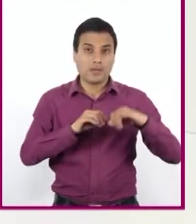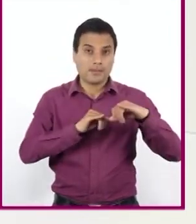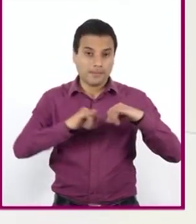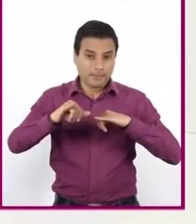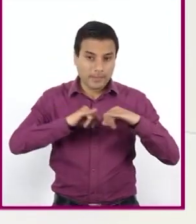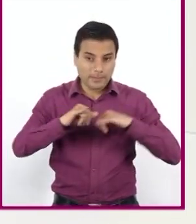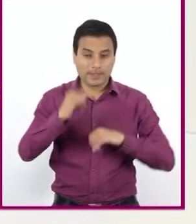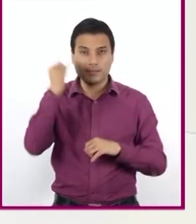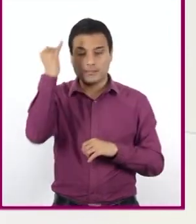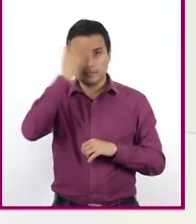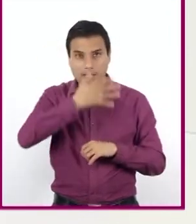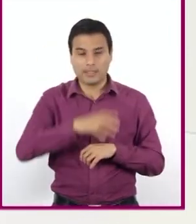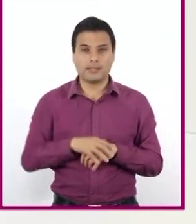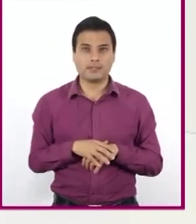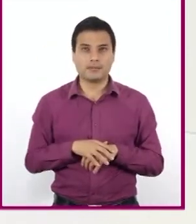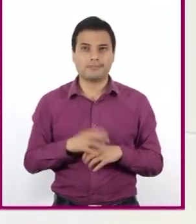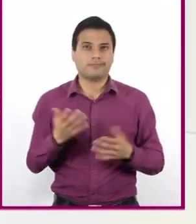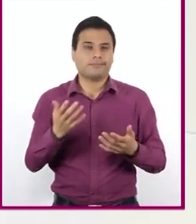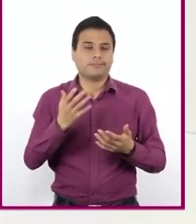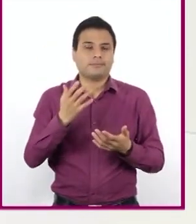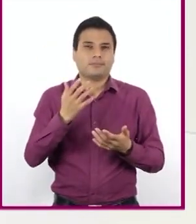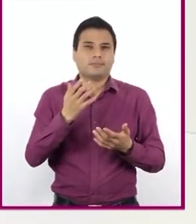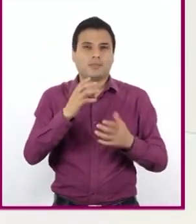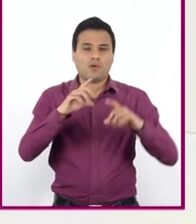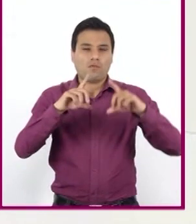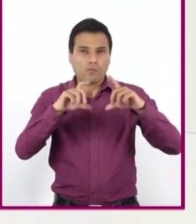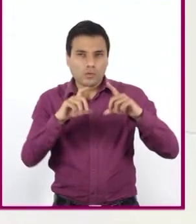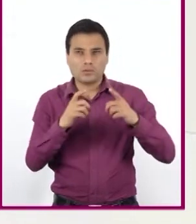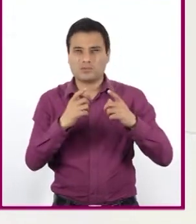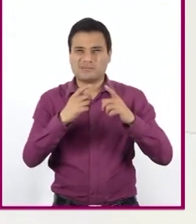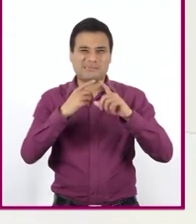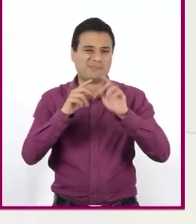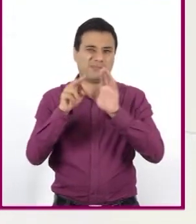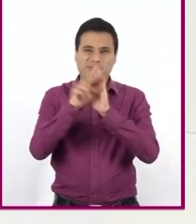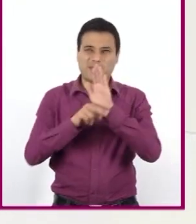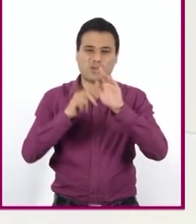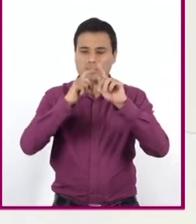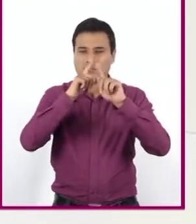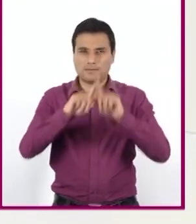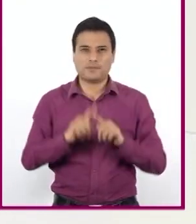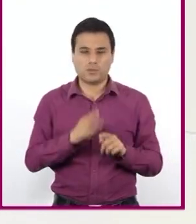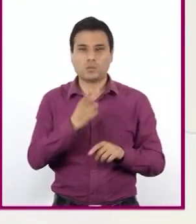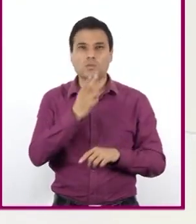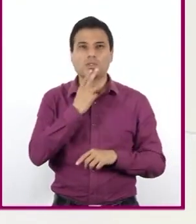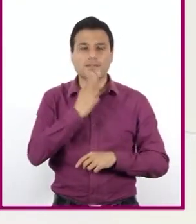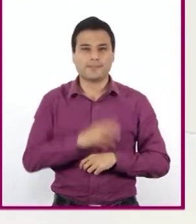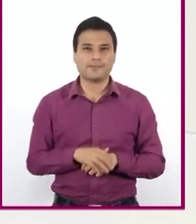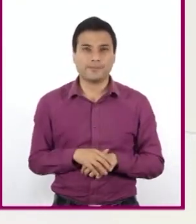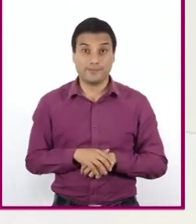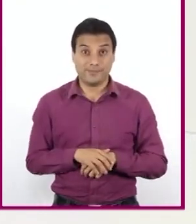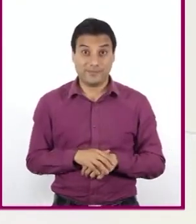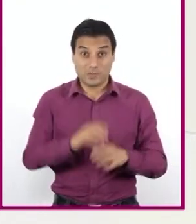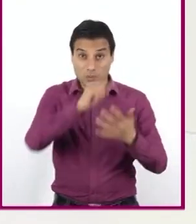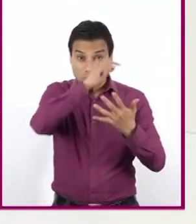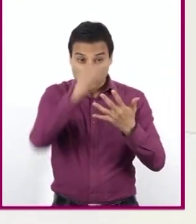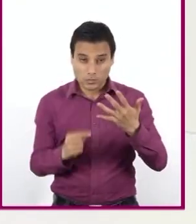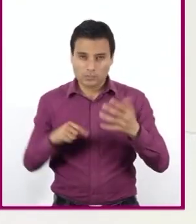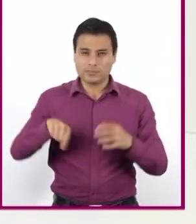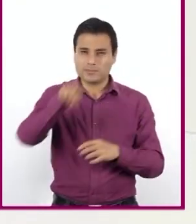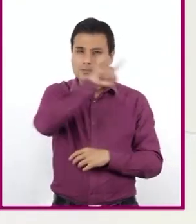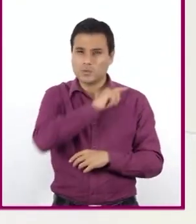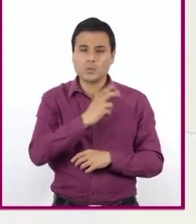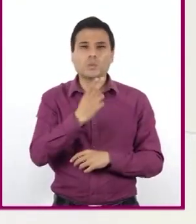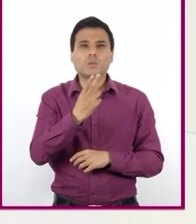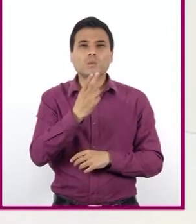imágenes, láminas, audios o videos. Todo esto aprovéchenlo para